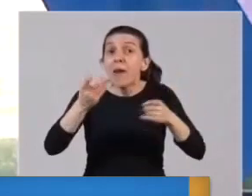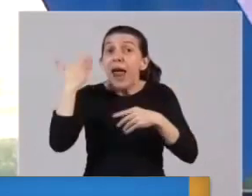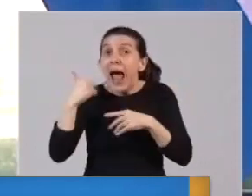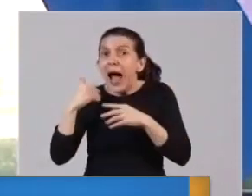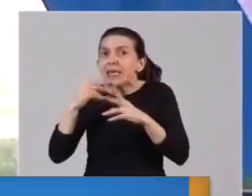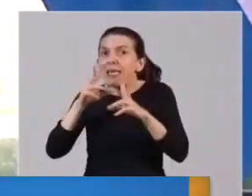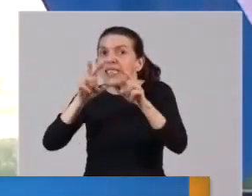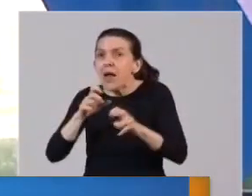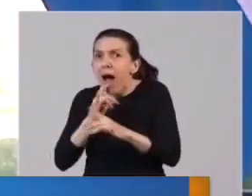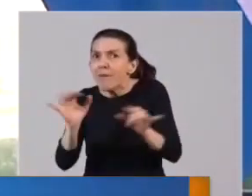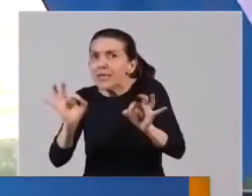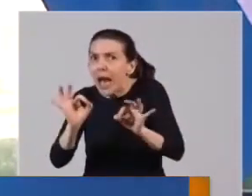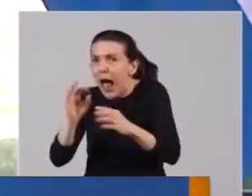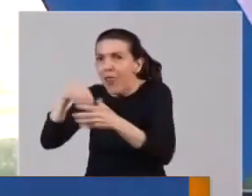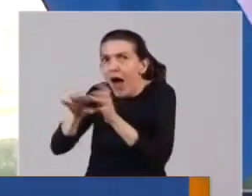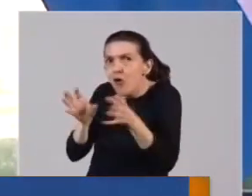vacuna,